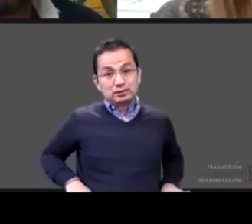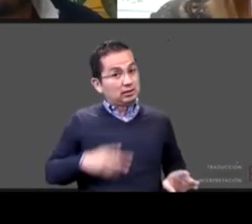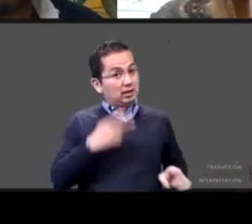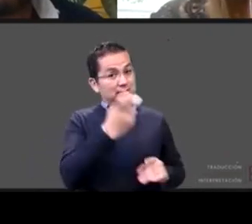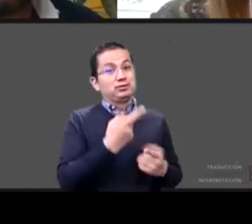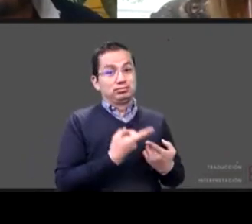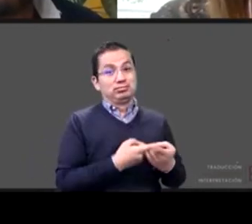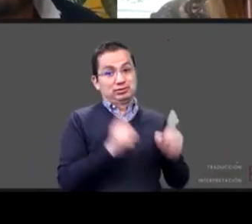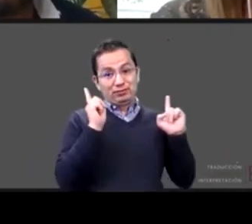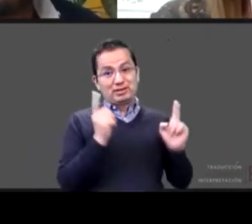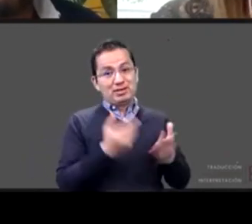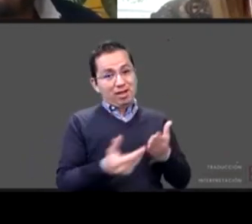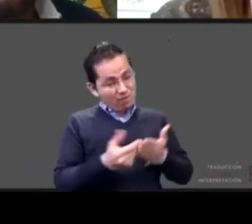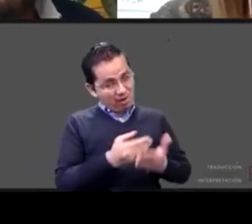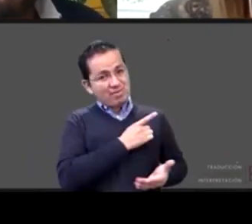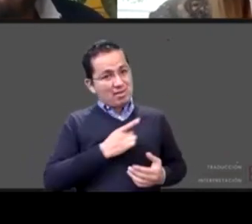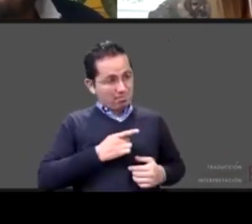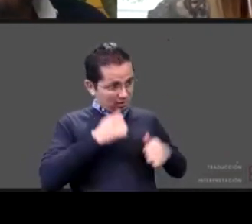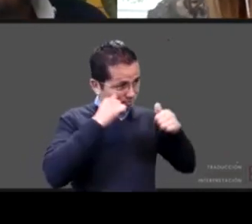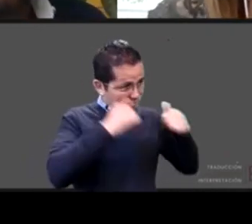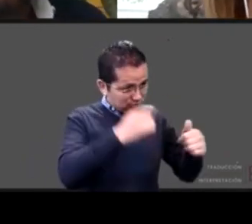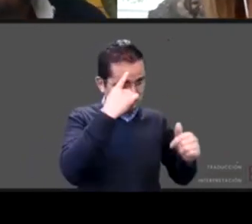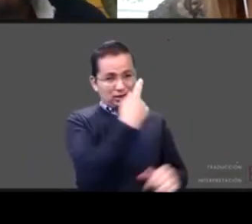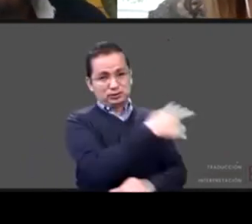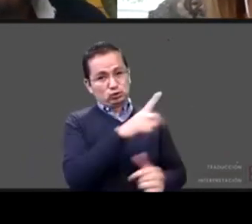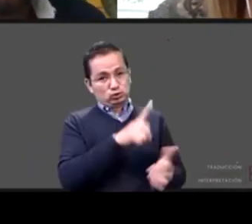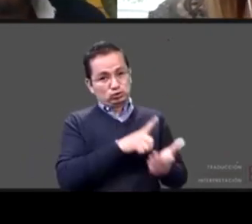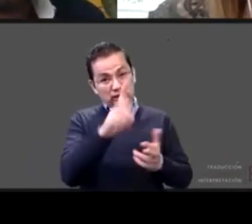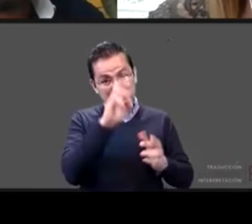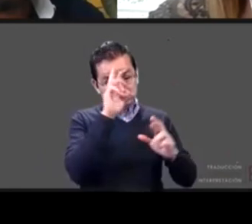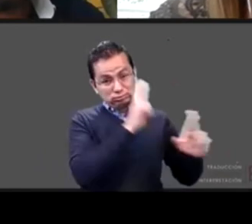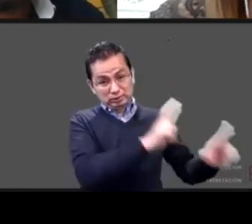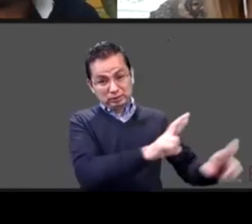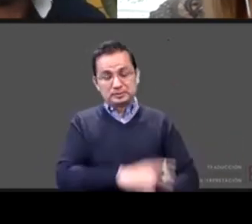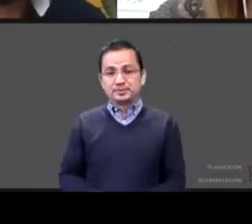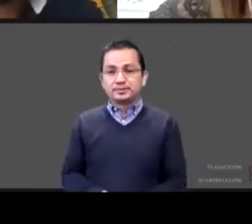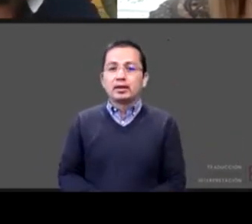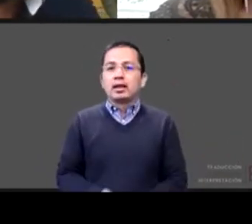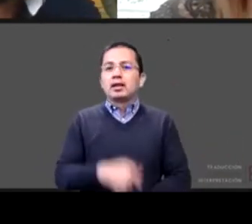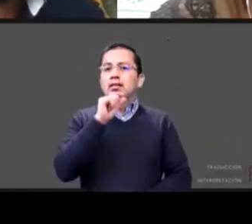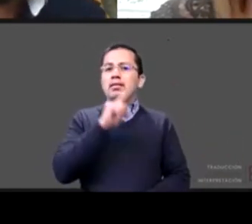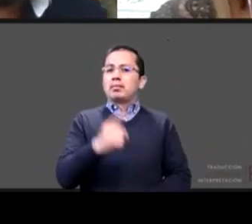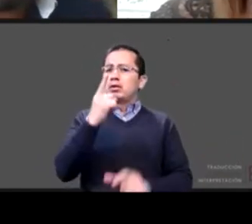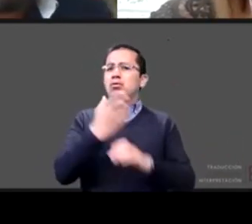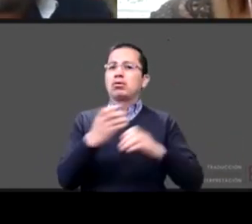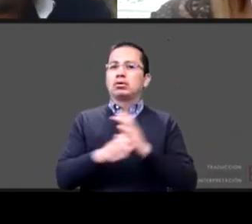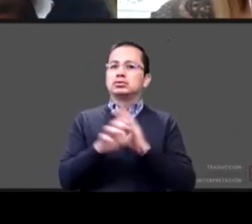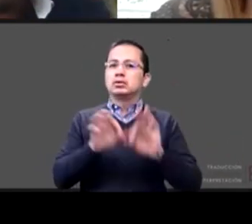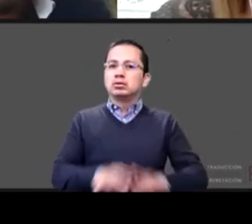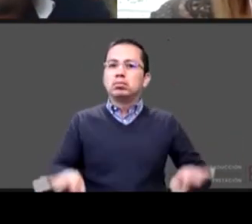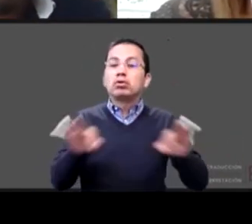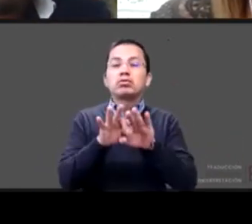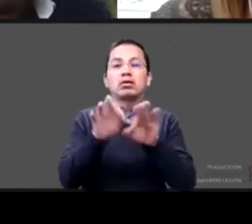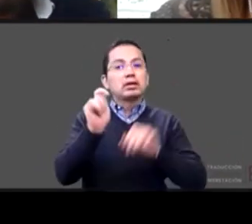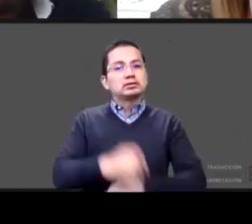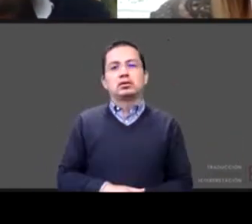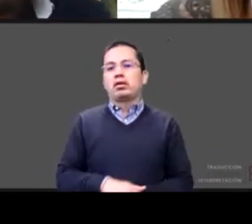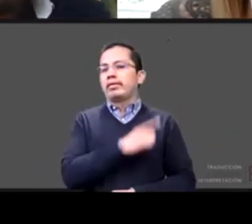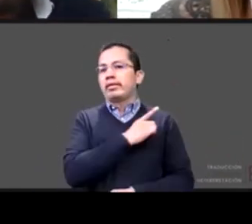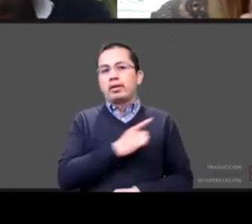y que se les tiene que respetar esos derechos. Y lo más importante es que también tienen que dejar experimentar a la y el joven,